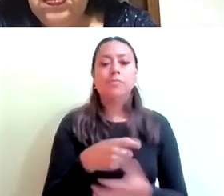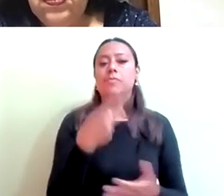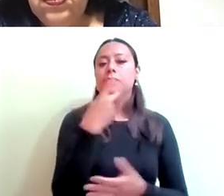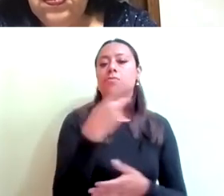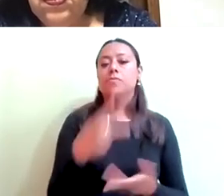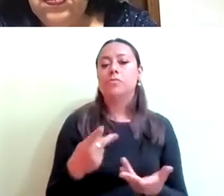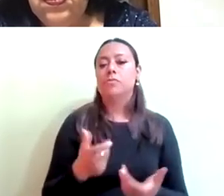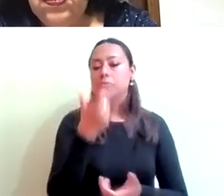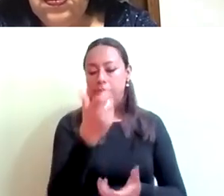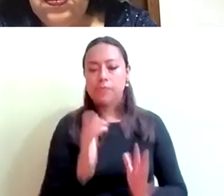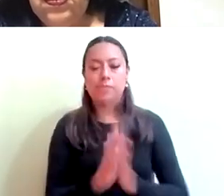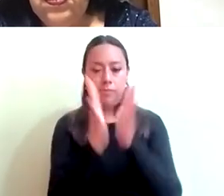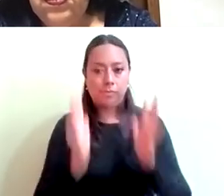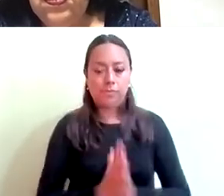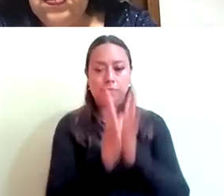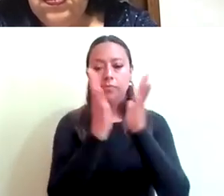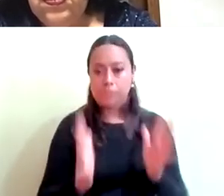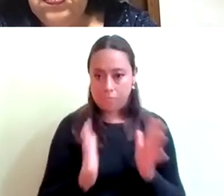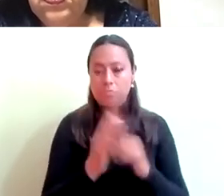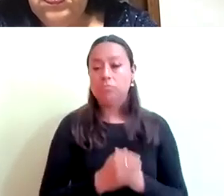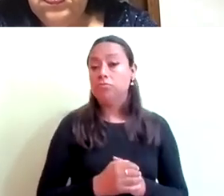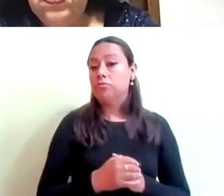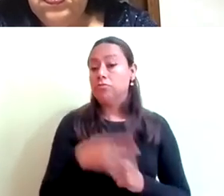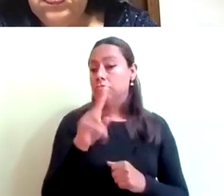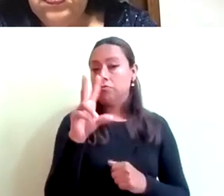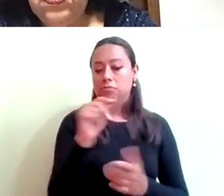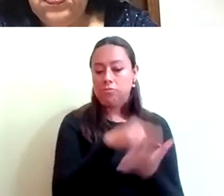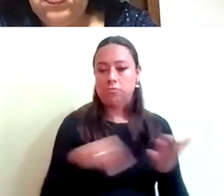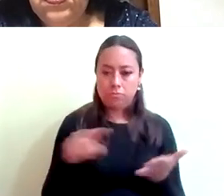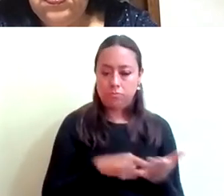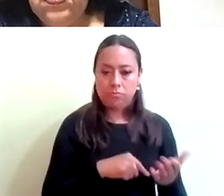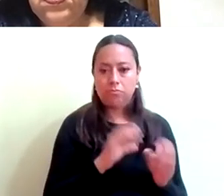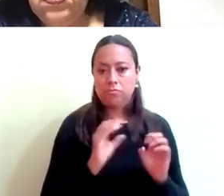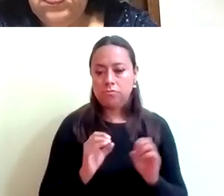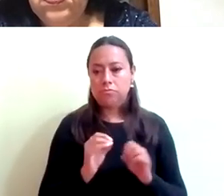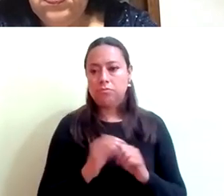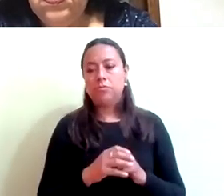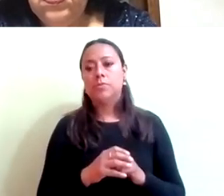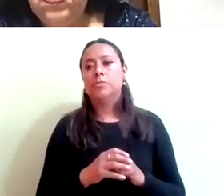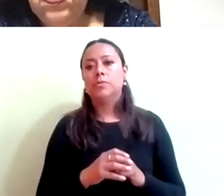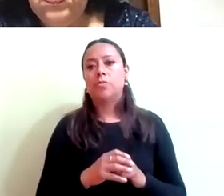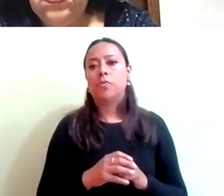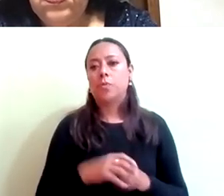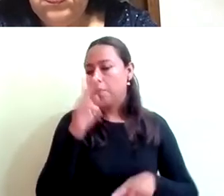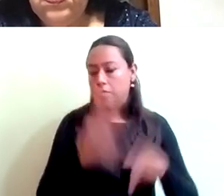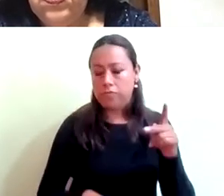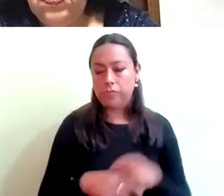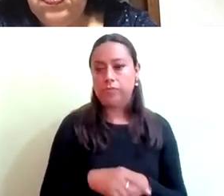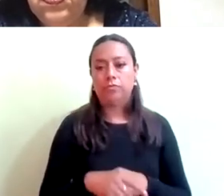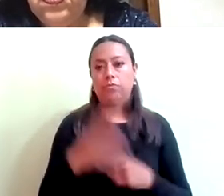participativo, más no de suspender o cancelar, confundiendo a la ciudadanía de esta Ciudad de